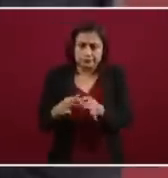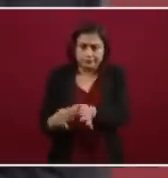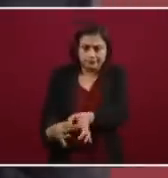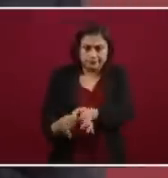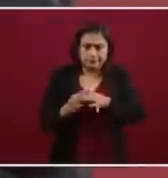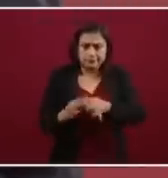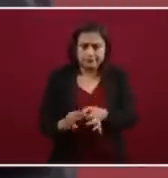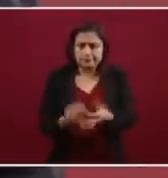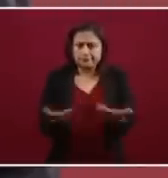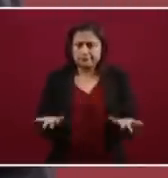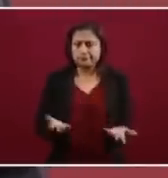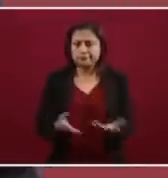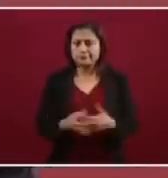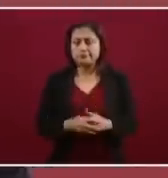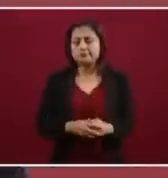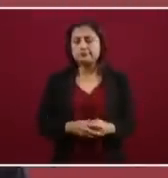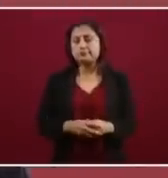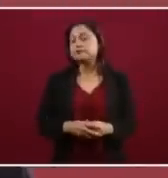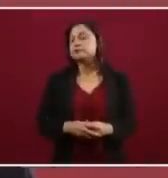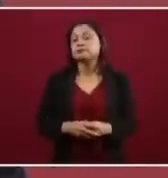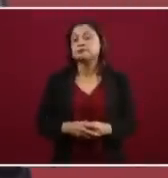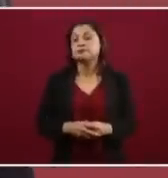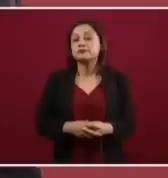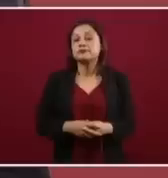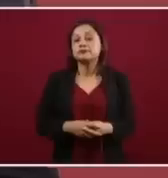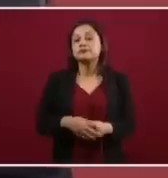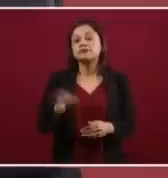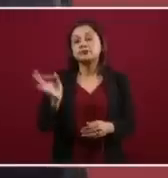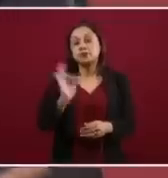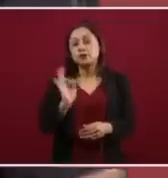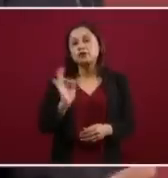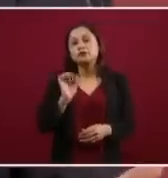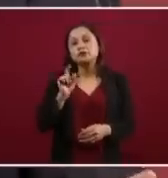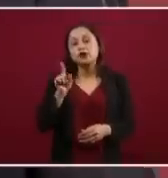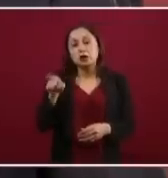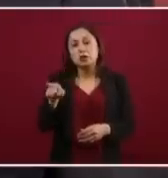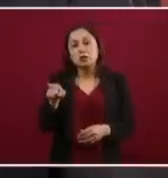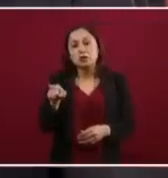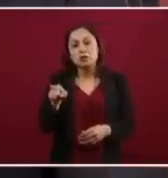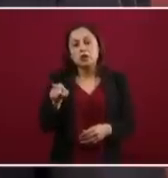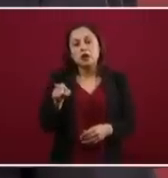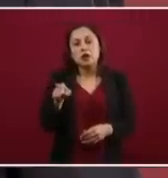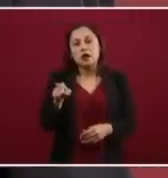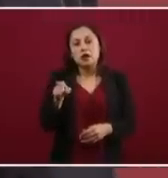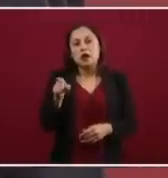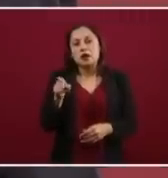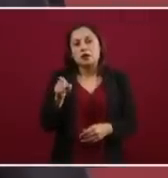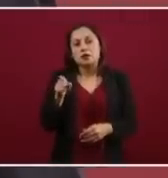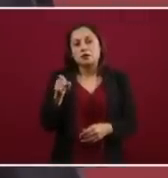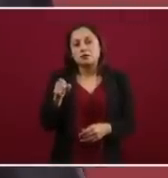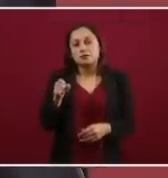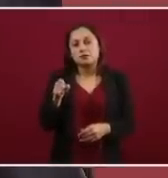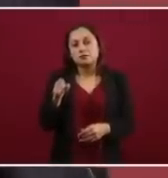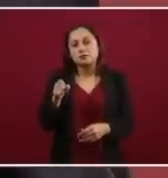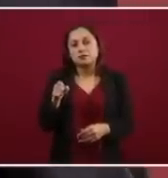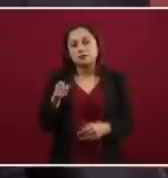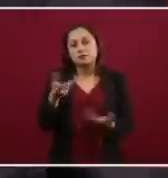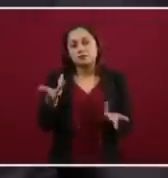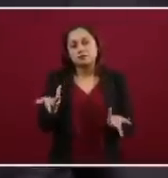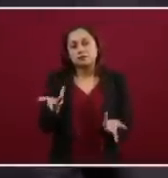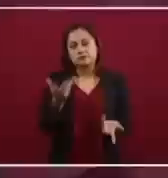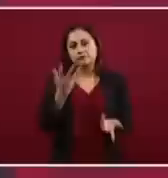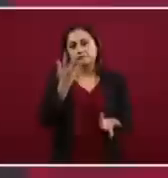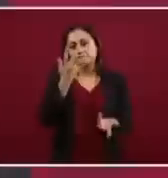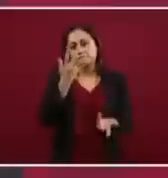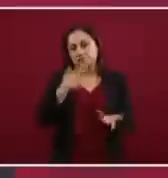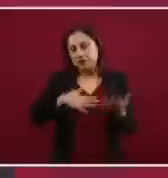A lo mejor, pues, cabizbajo, porque levantarse todos